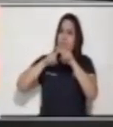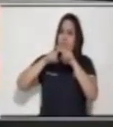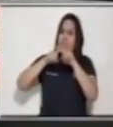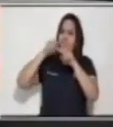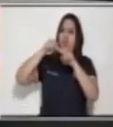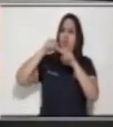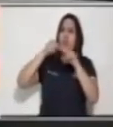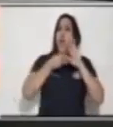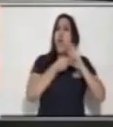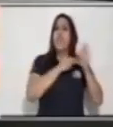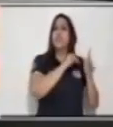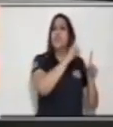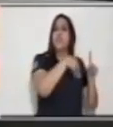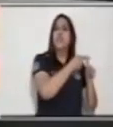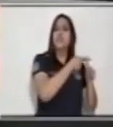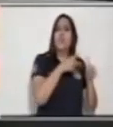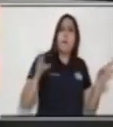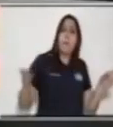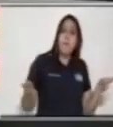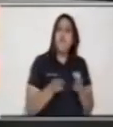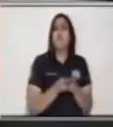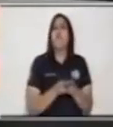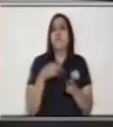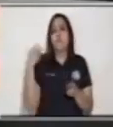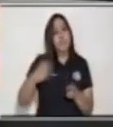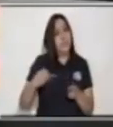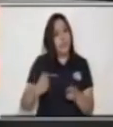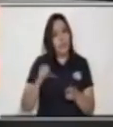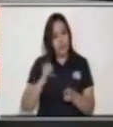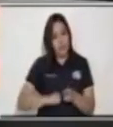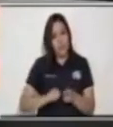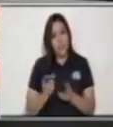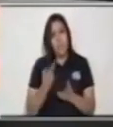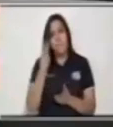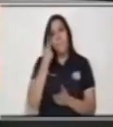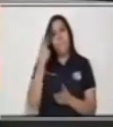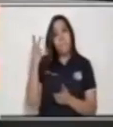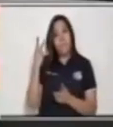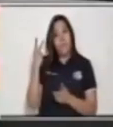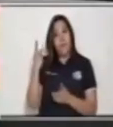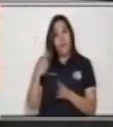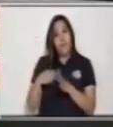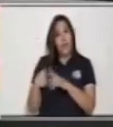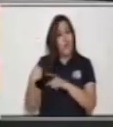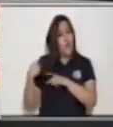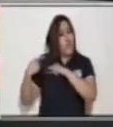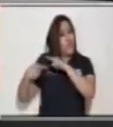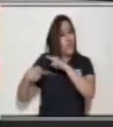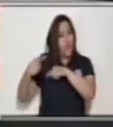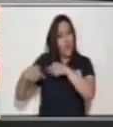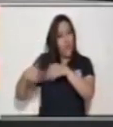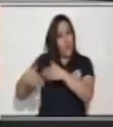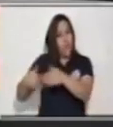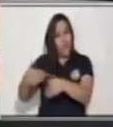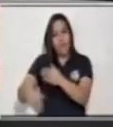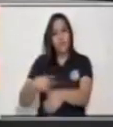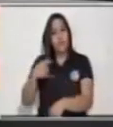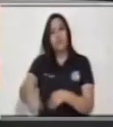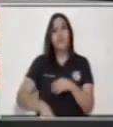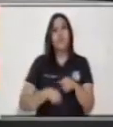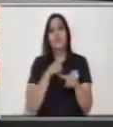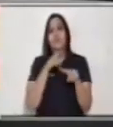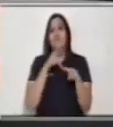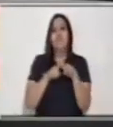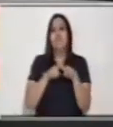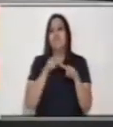mucho más corta y más rápida. Ya verás que conforme pasa el tiempo, la multiplicación te va a hacer la